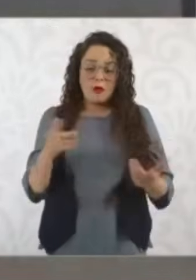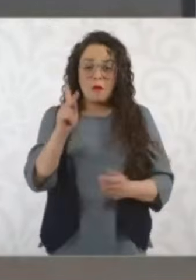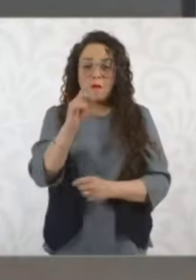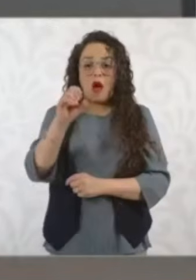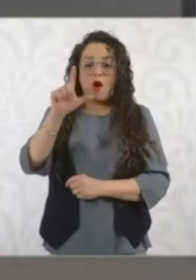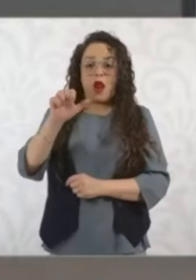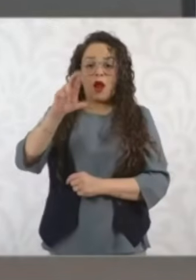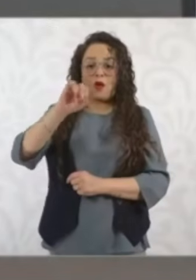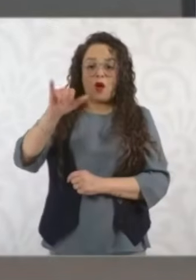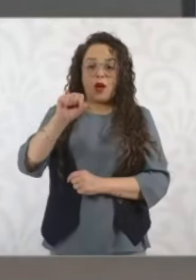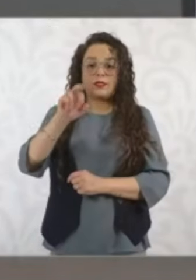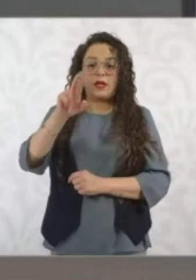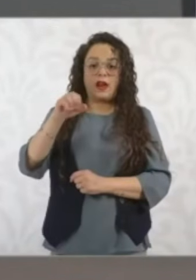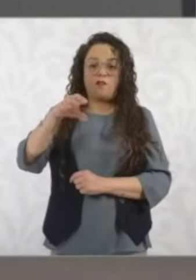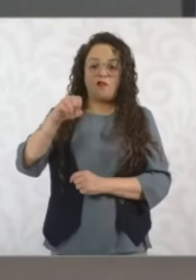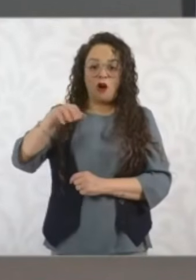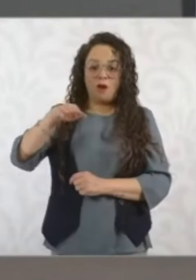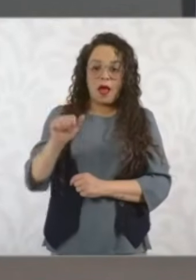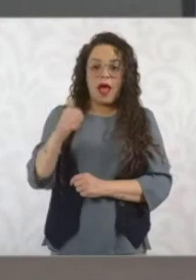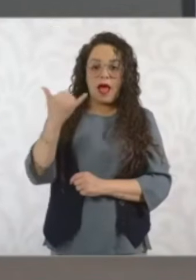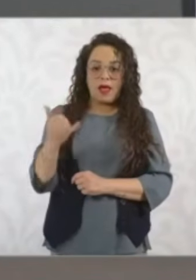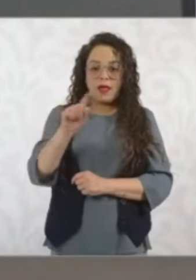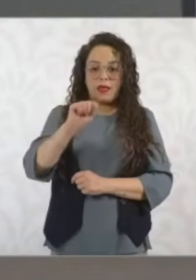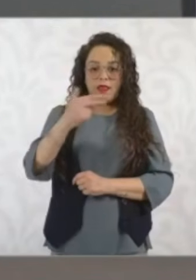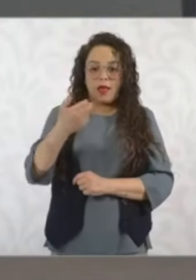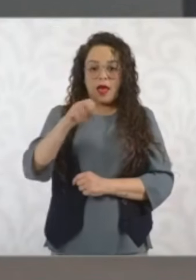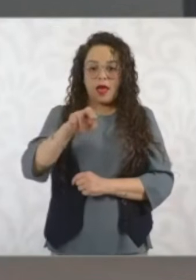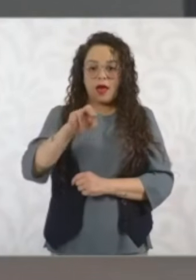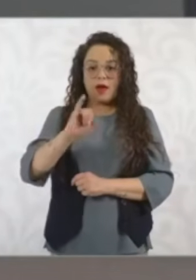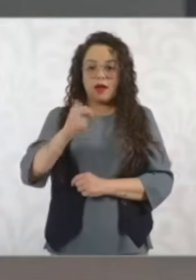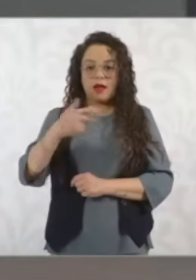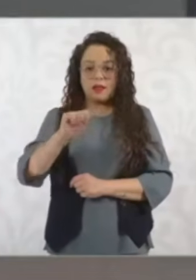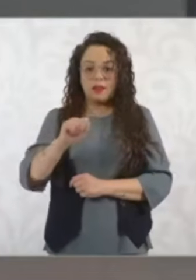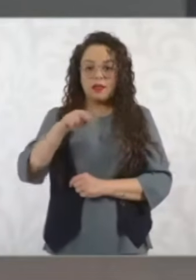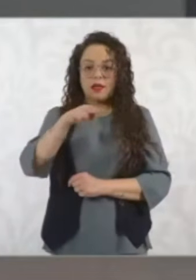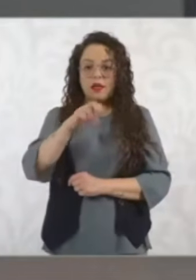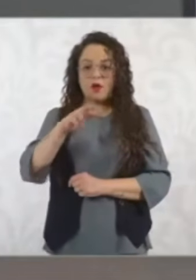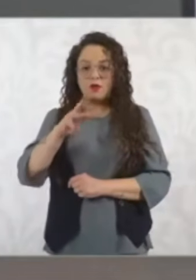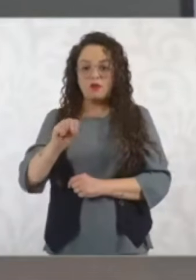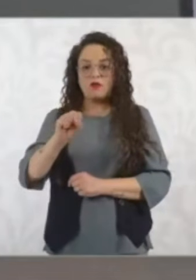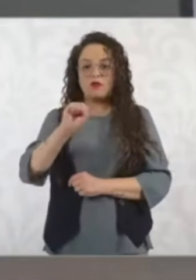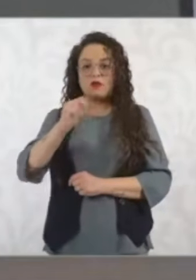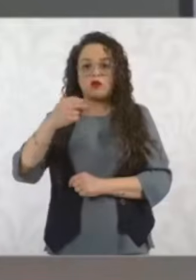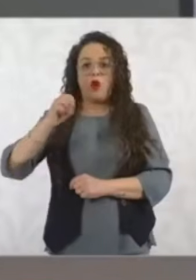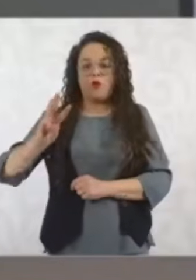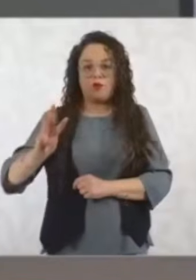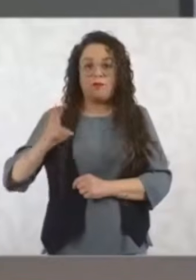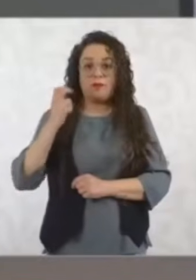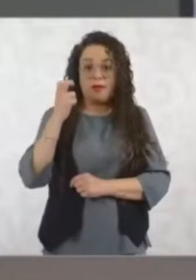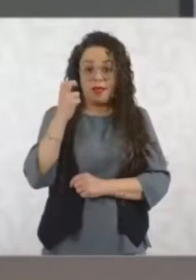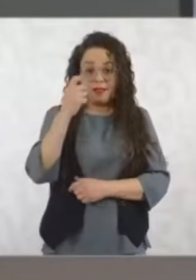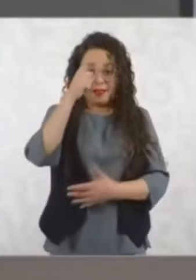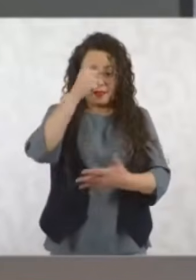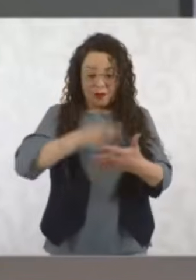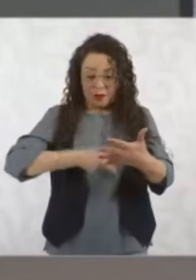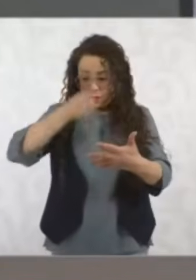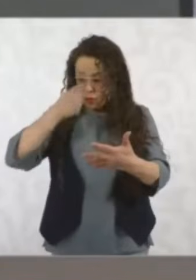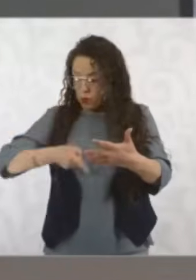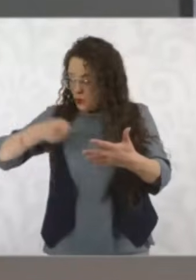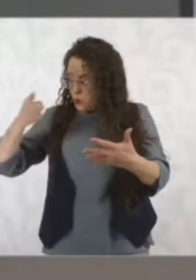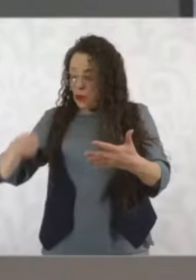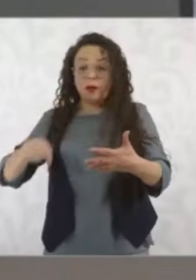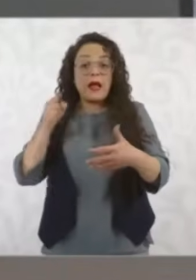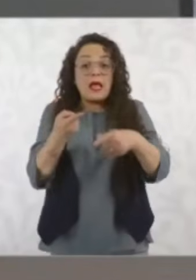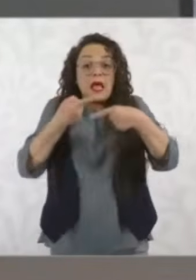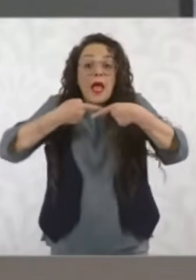Reforma y The Right News Show. Todos ellos son los medios que principalmente son los que originan el